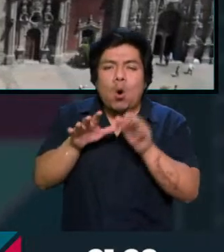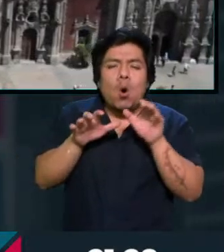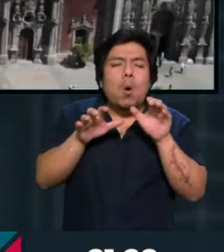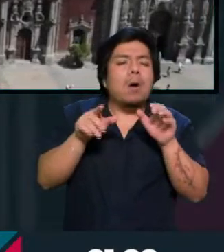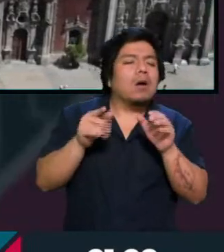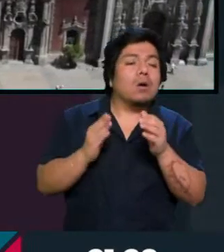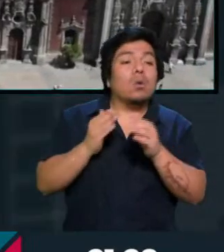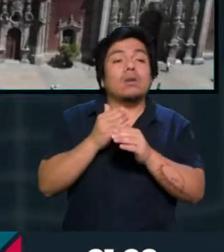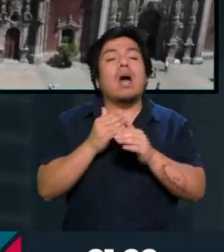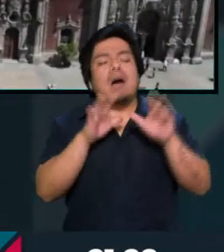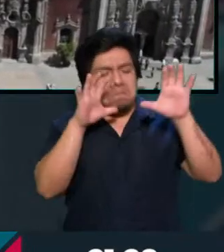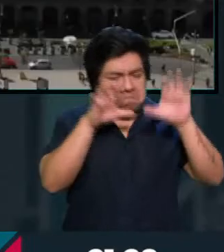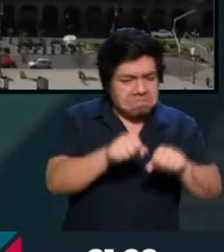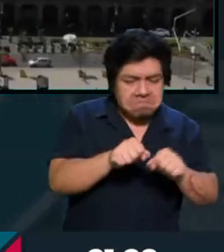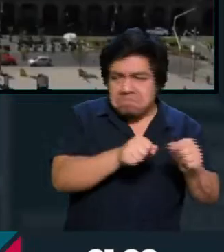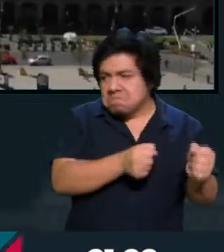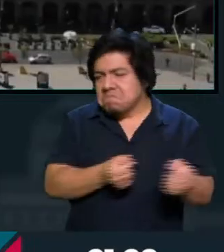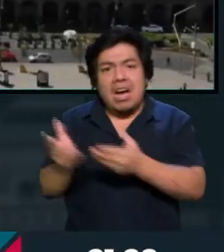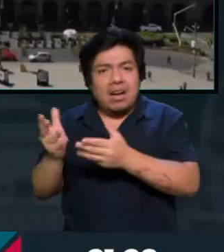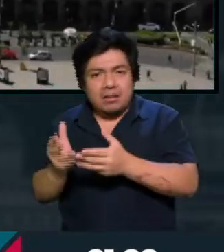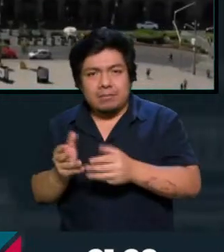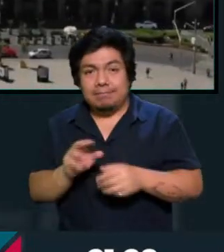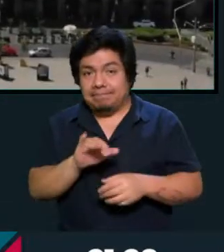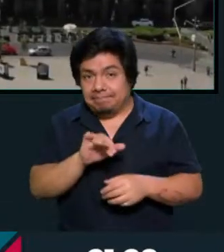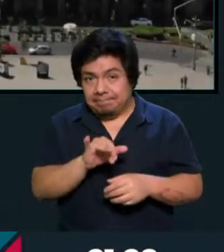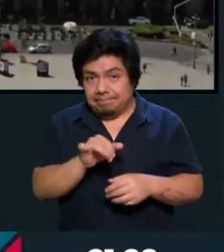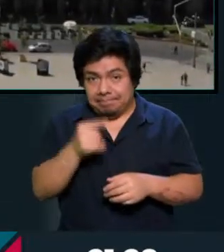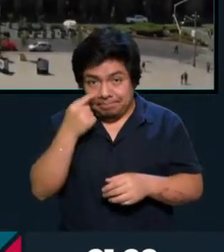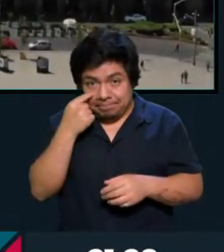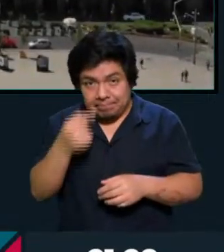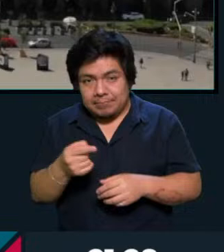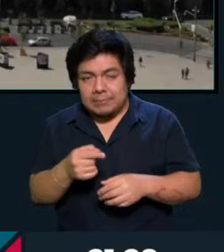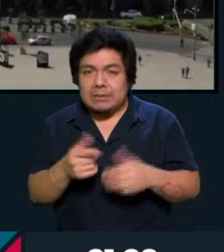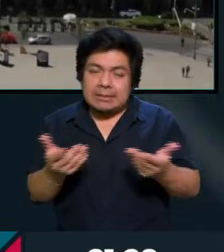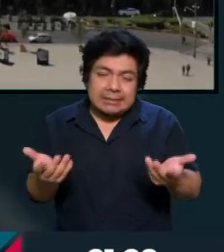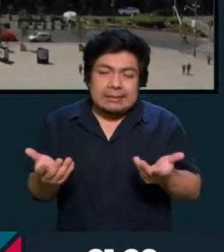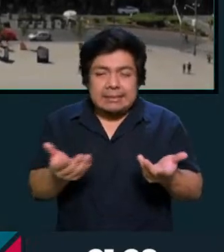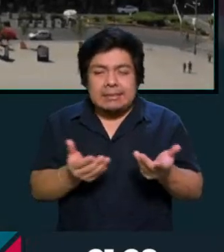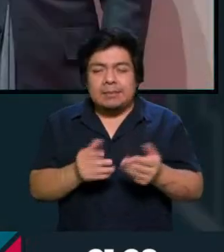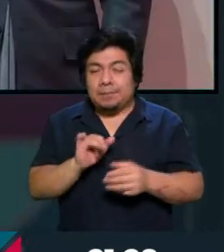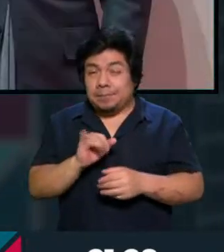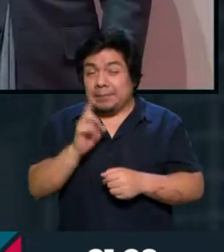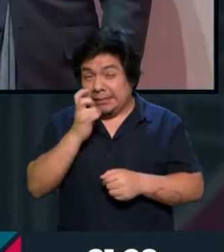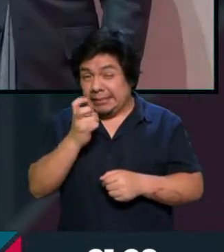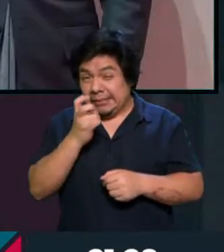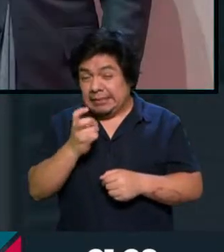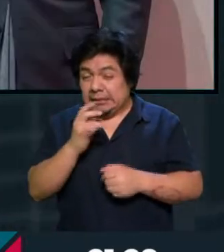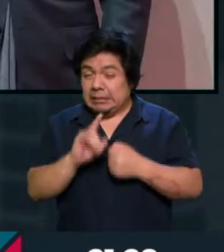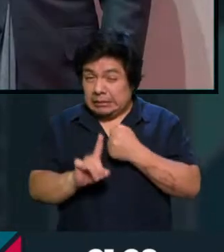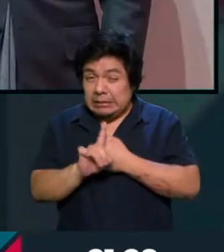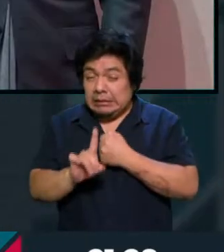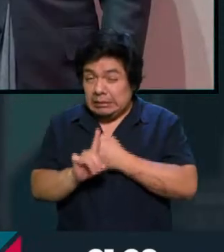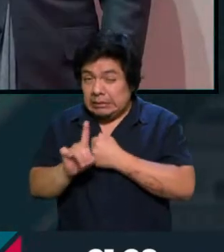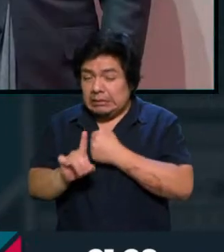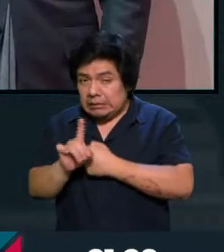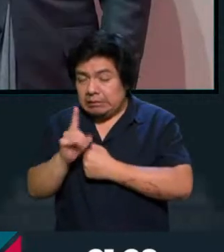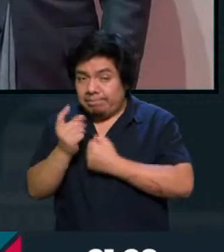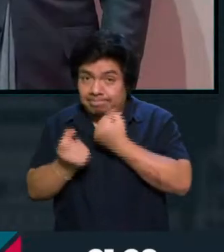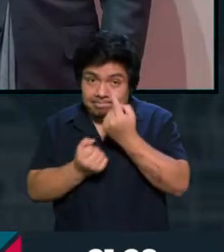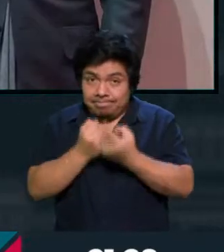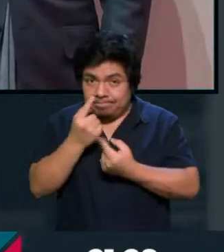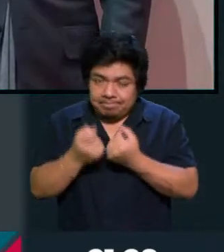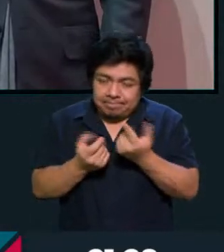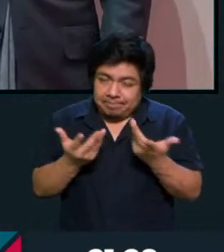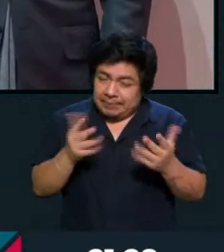gente que es encontrada, que esto sí está mandando un mensaje muy fuerte y también está habiendo de manera